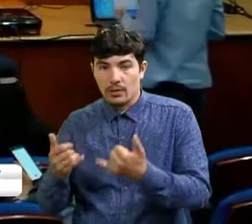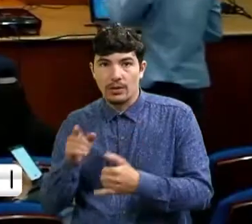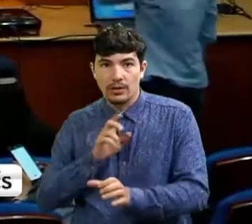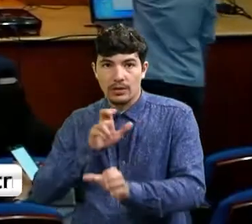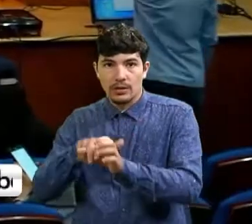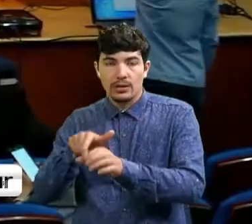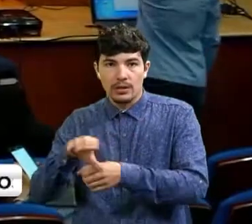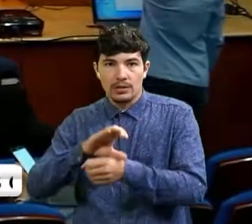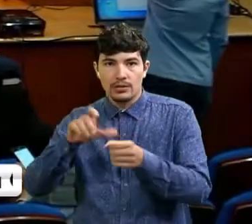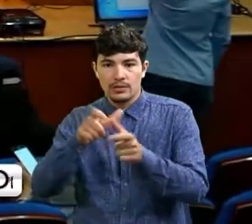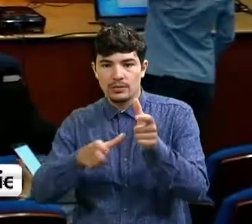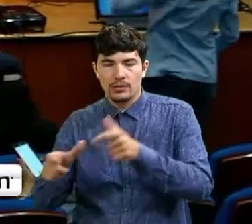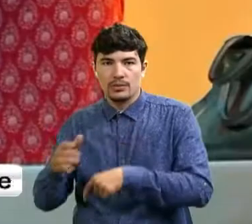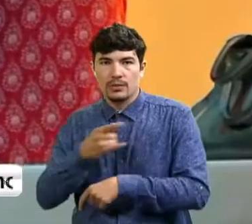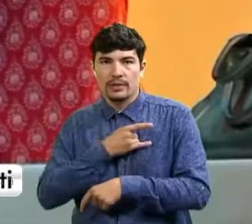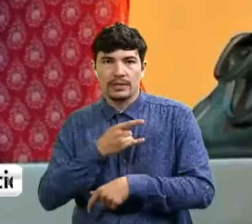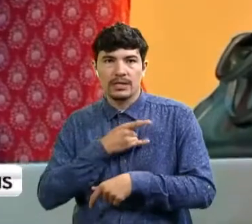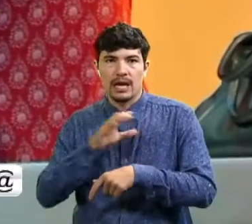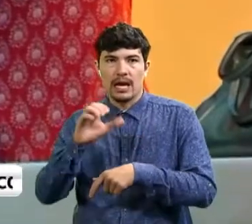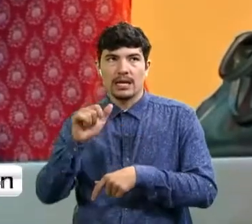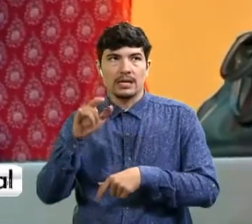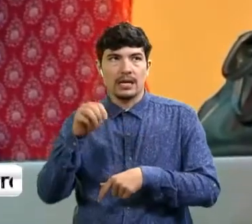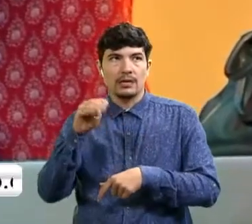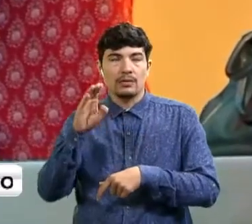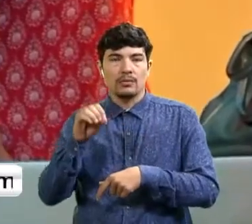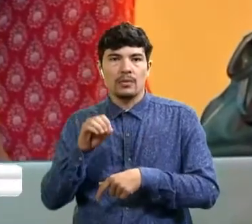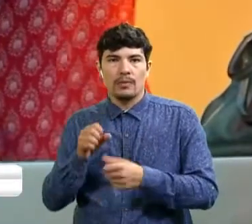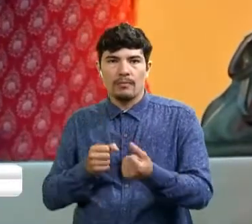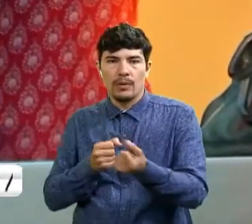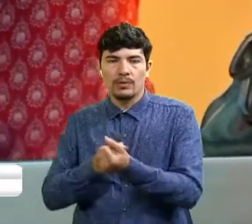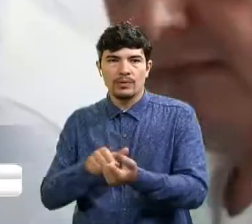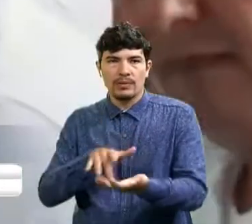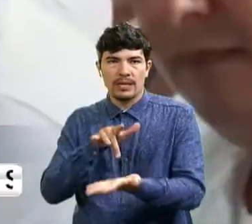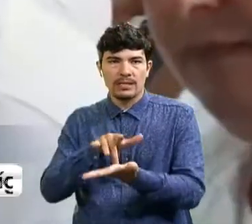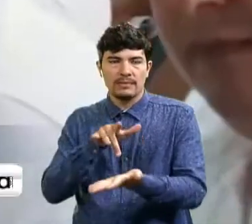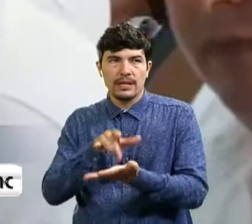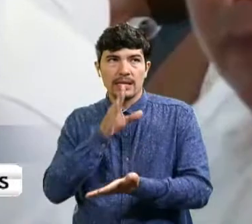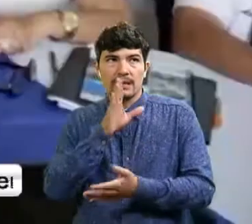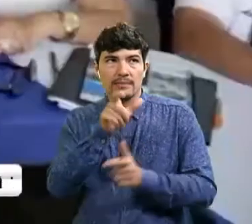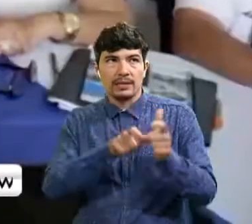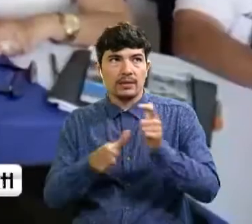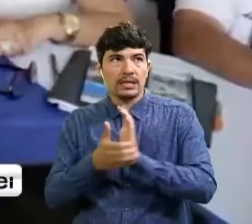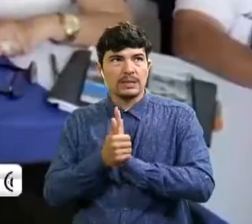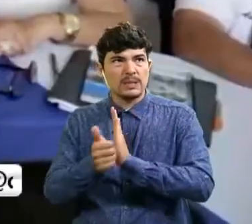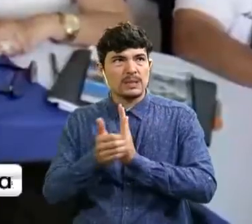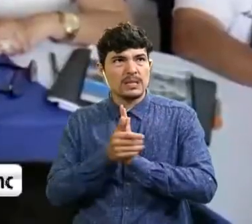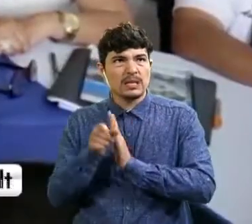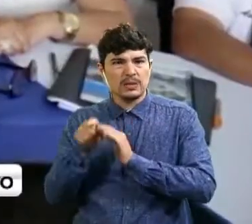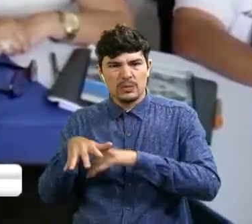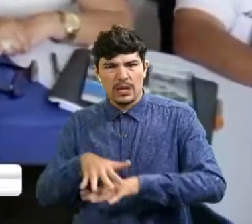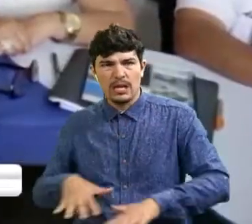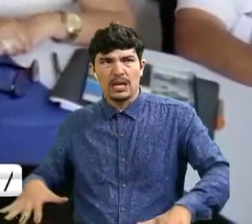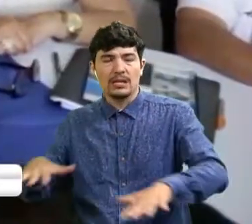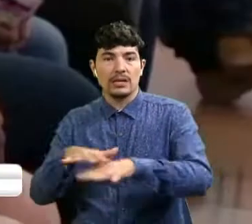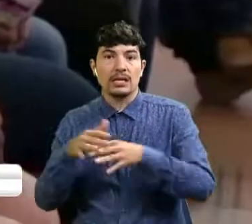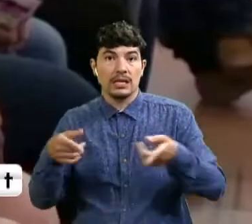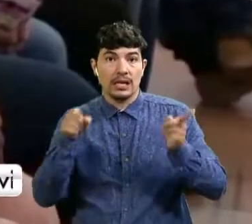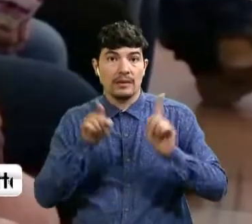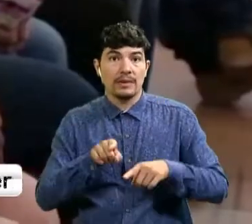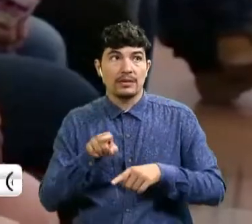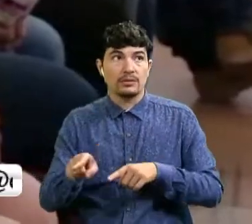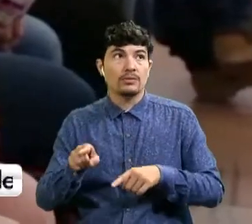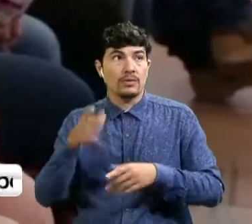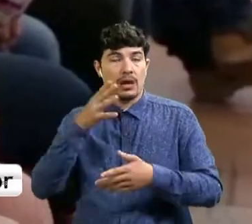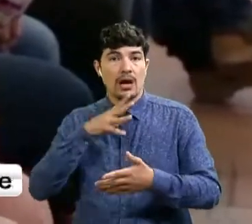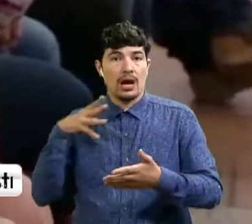conformación de la Ciudadela Universitaria del Catatumbo contó con la participación de expertos, quienes han estado en la zona y también han sido autores